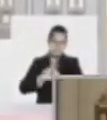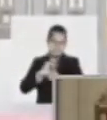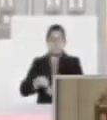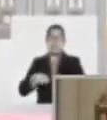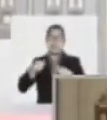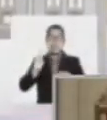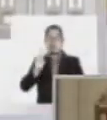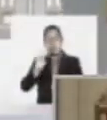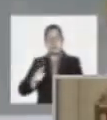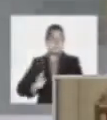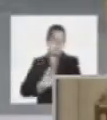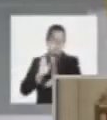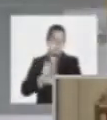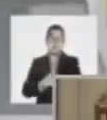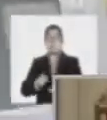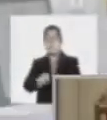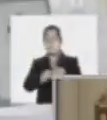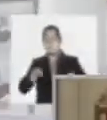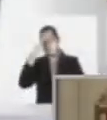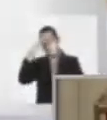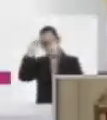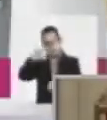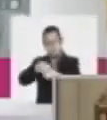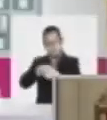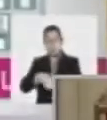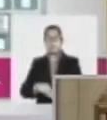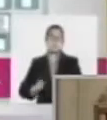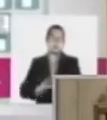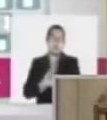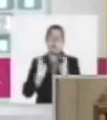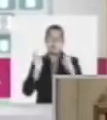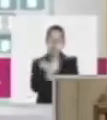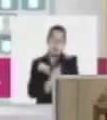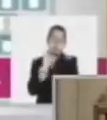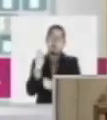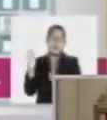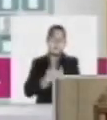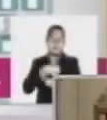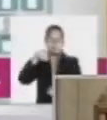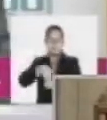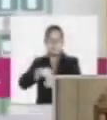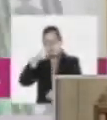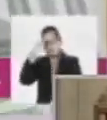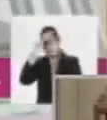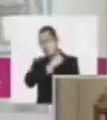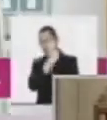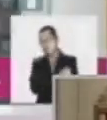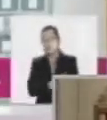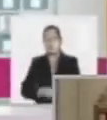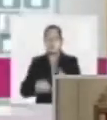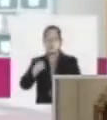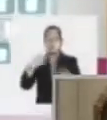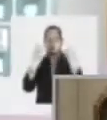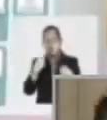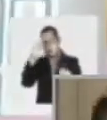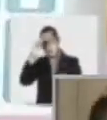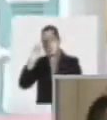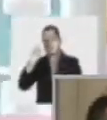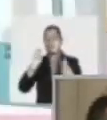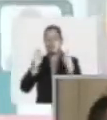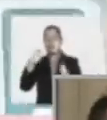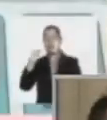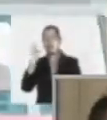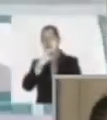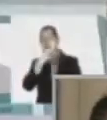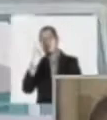Y yo creo que la abstención es una forma parecida de manifestarse en un rechazo más integral. Seguramente en algunos